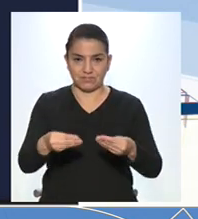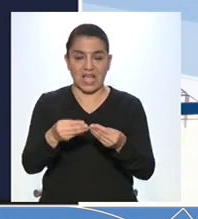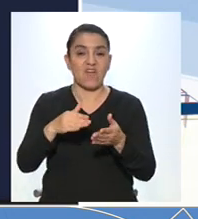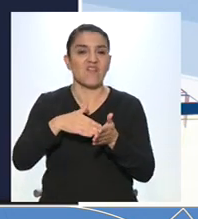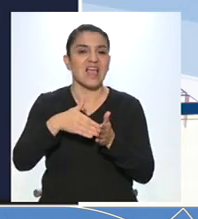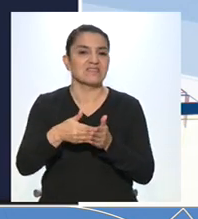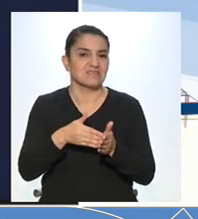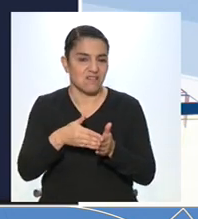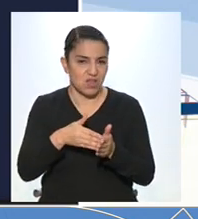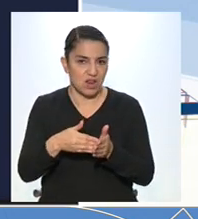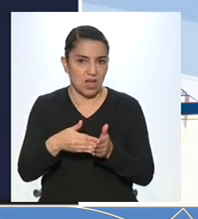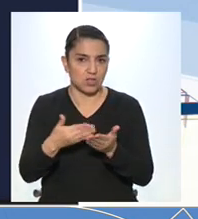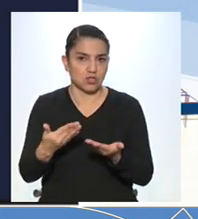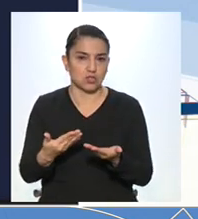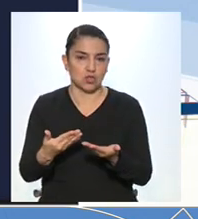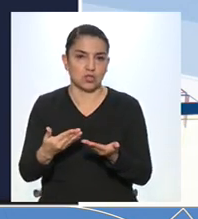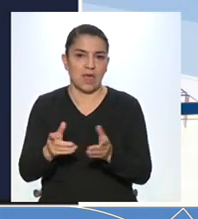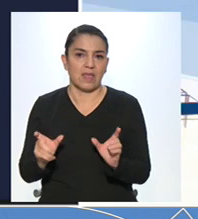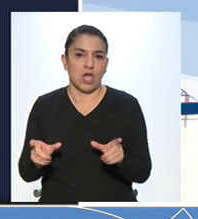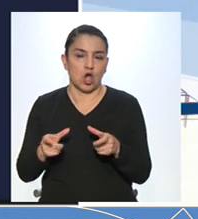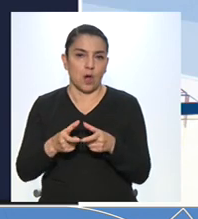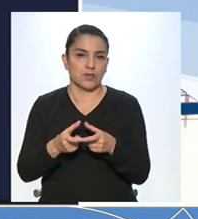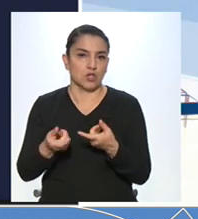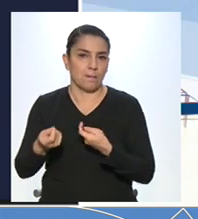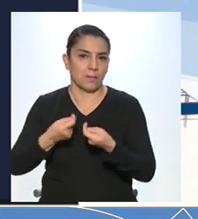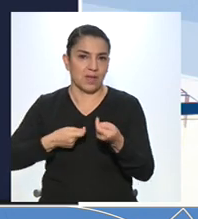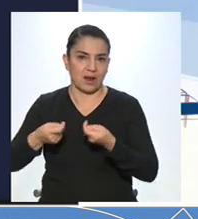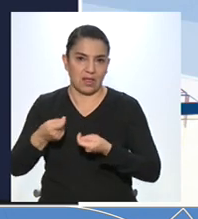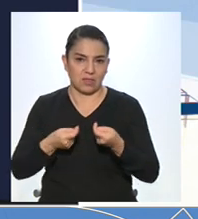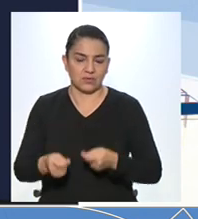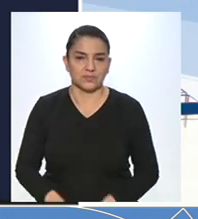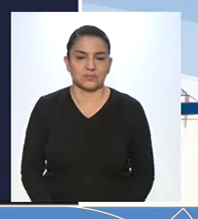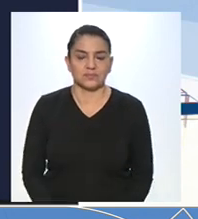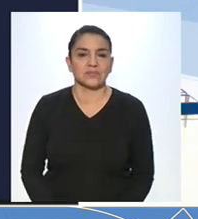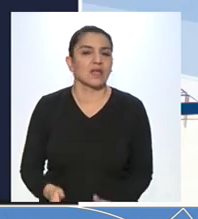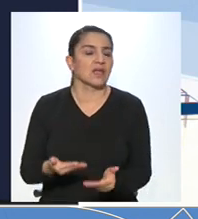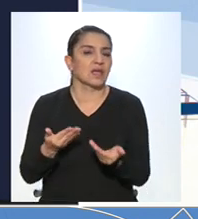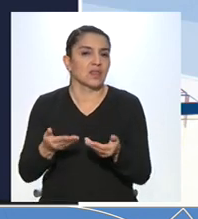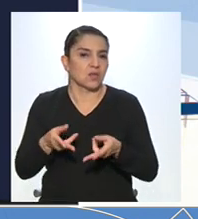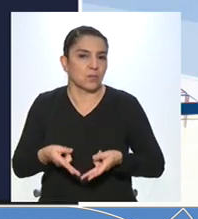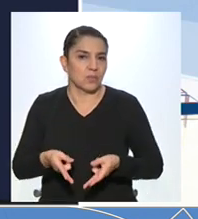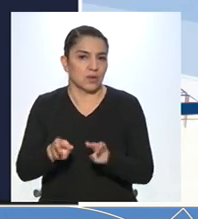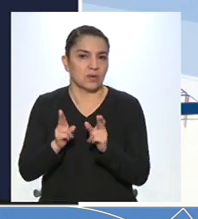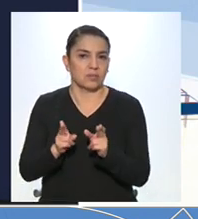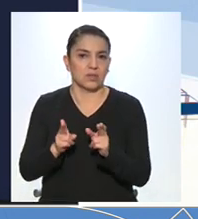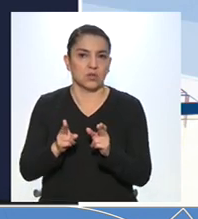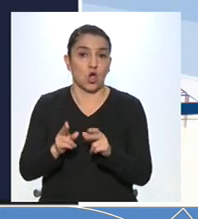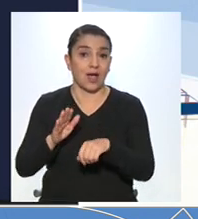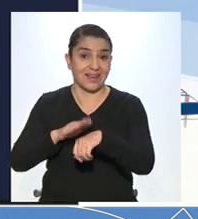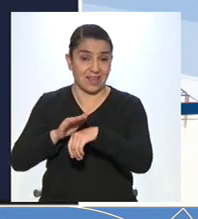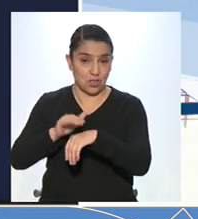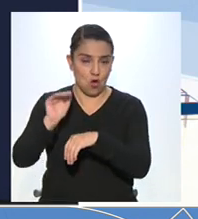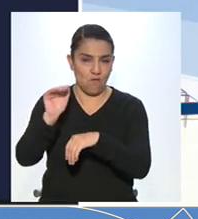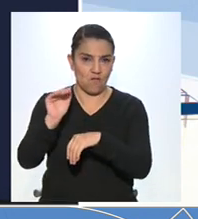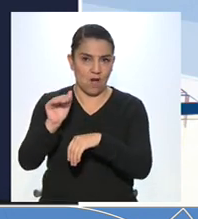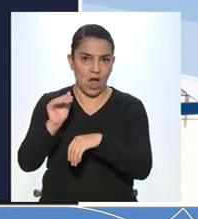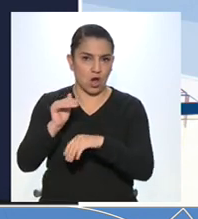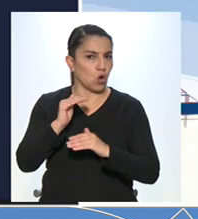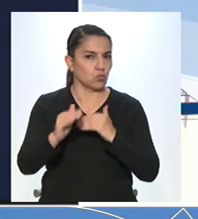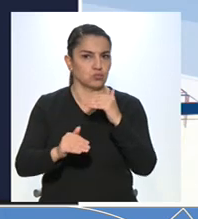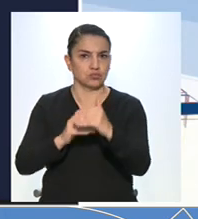regulatoria de la Comisión de Mercado Financiero. Esto lo que permitió fue que el crédito se comportara en